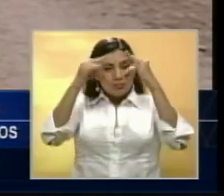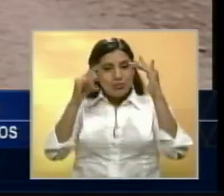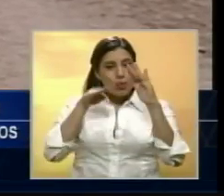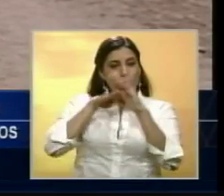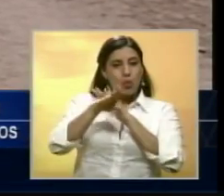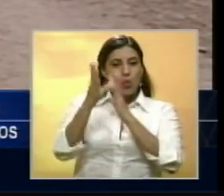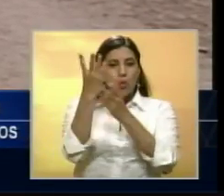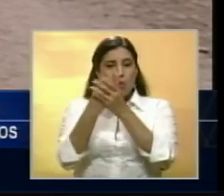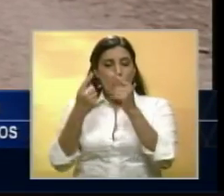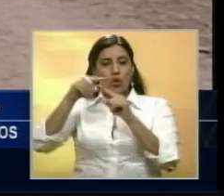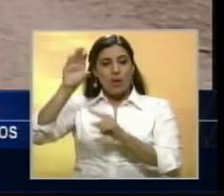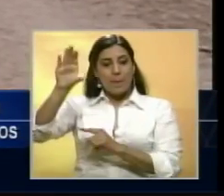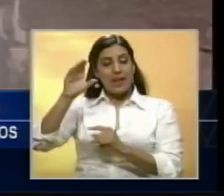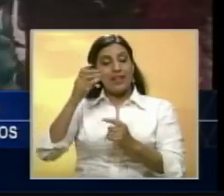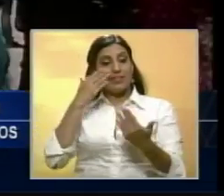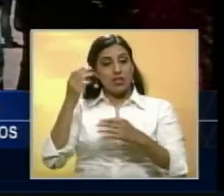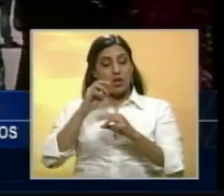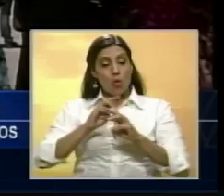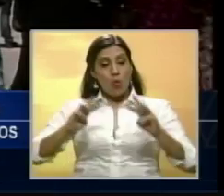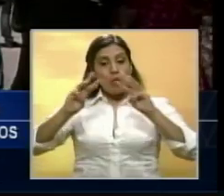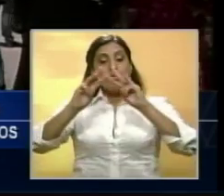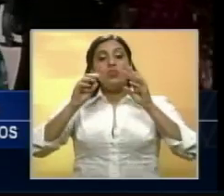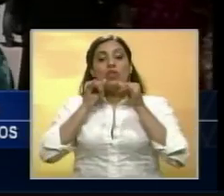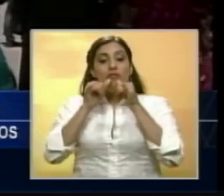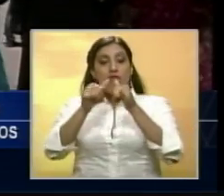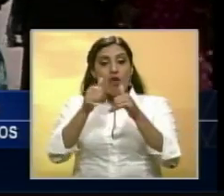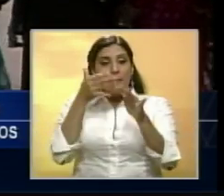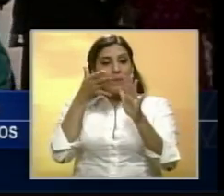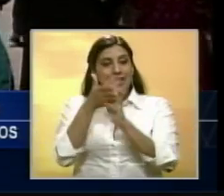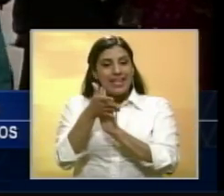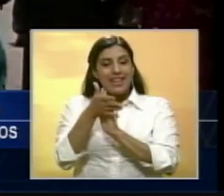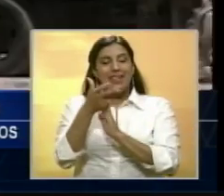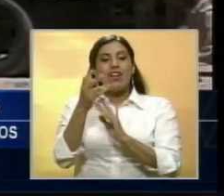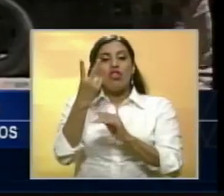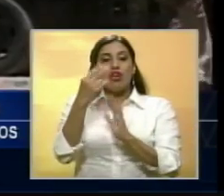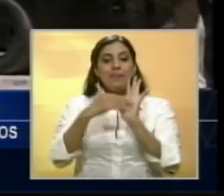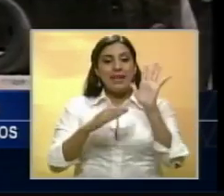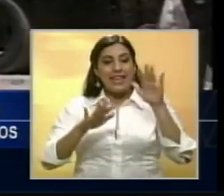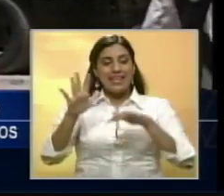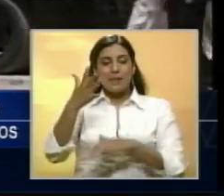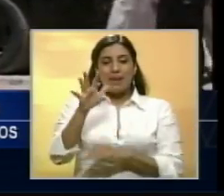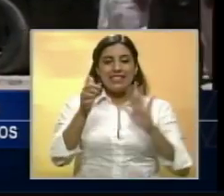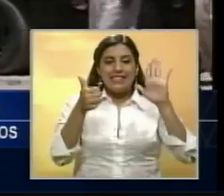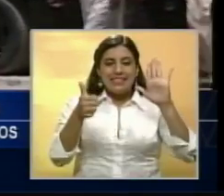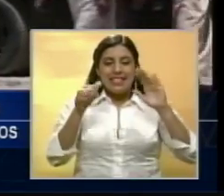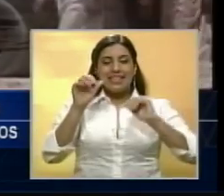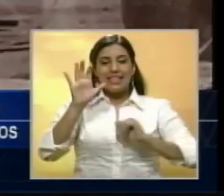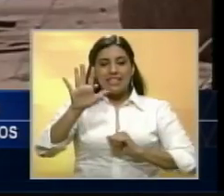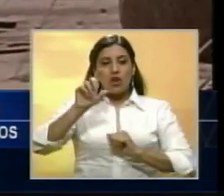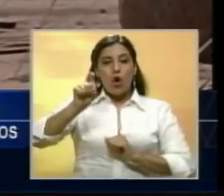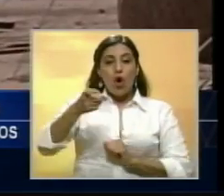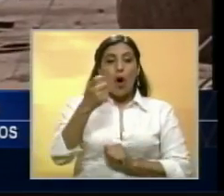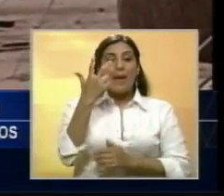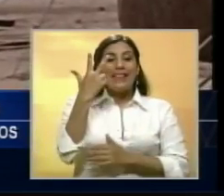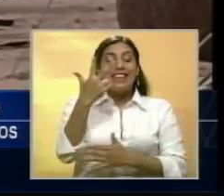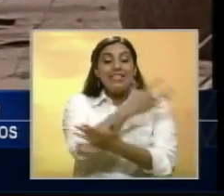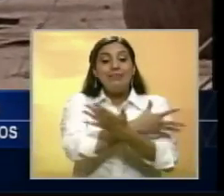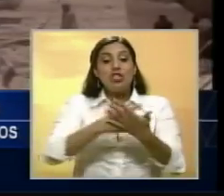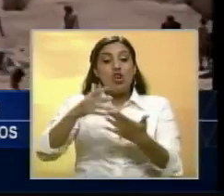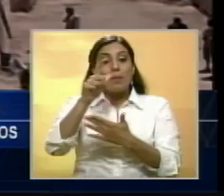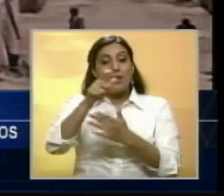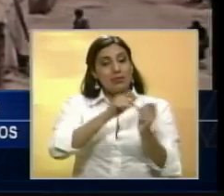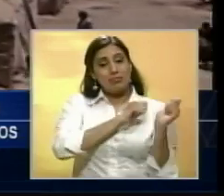alto comisionado de la ONU, ACNUR, publicó un informe que señala que en 2015 al menos 65,3 millones de